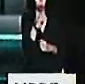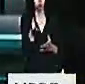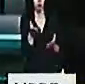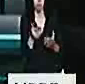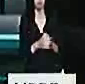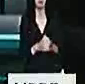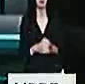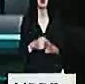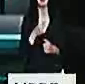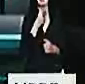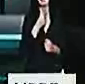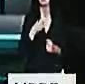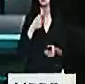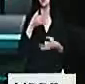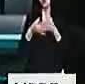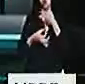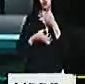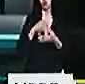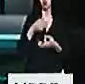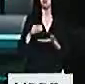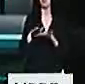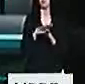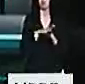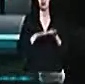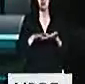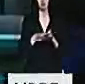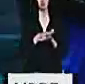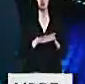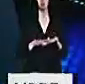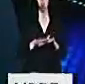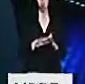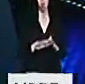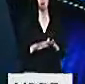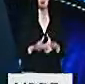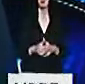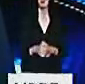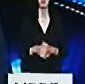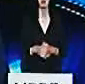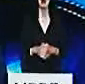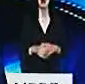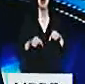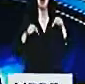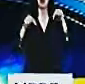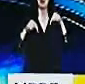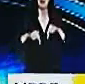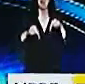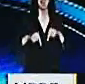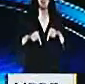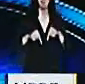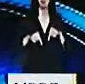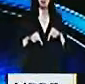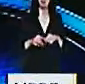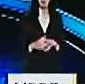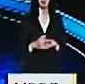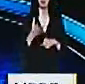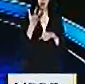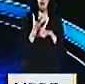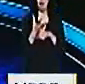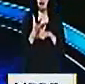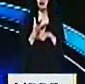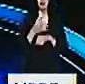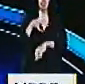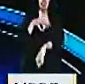dime. Adelante, Natacha. Te quería contar como el ejemplo, a lo mejor lo más gráfico, es que aquí hay todavía